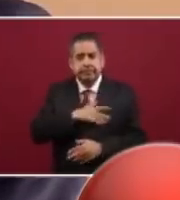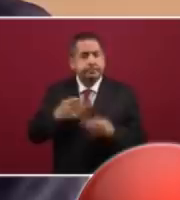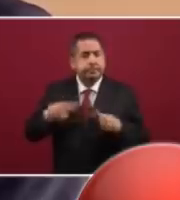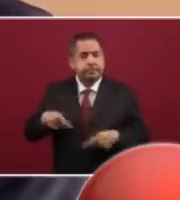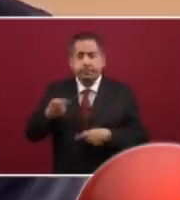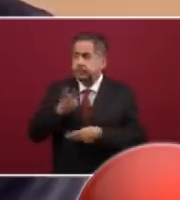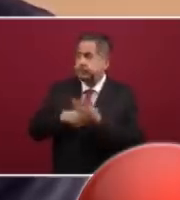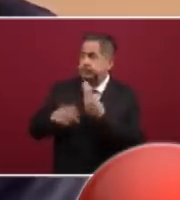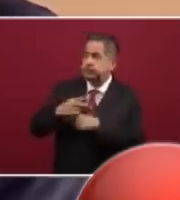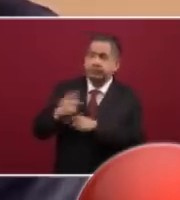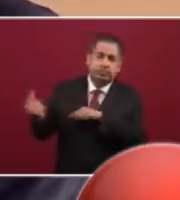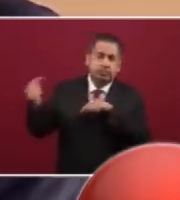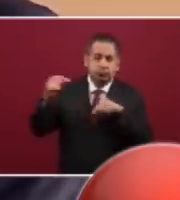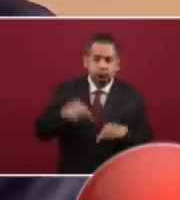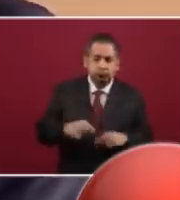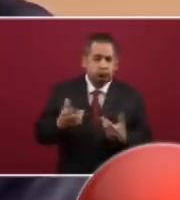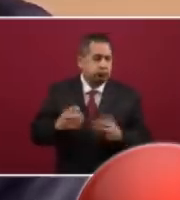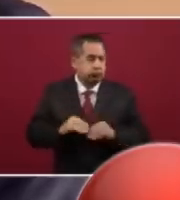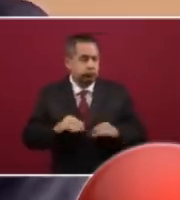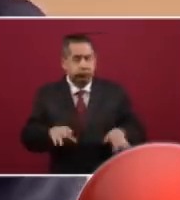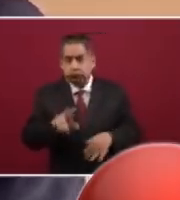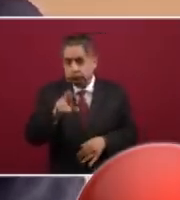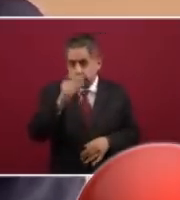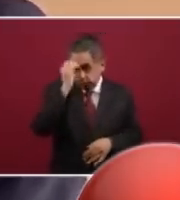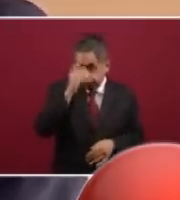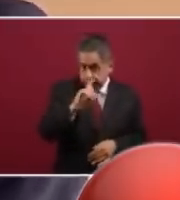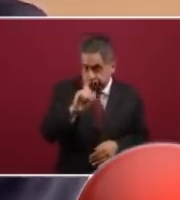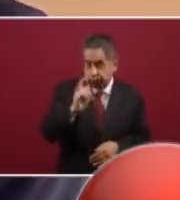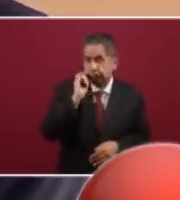que participaron, y no hay que olvidarlo,